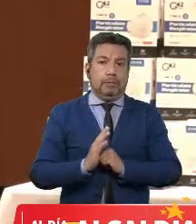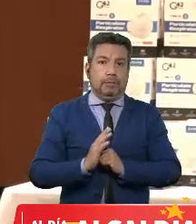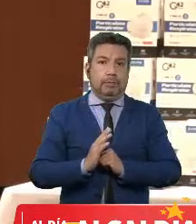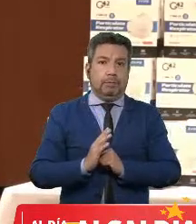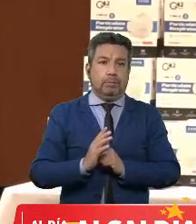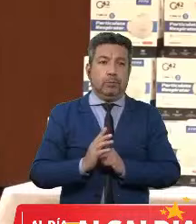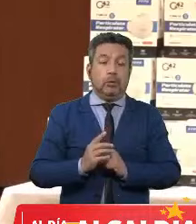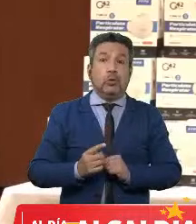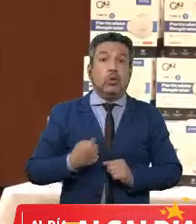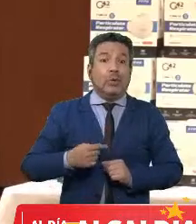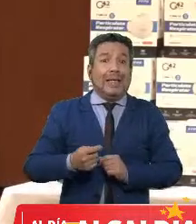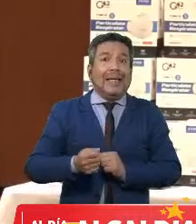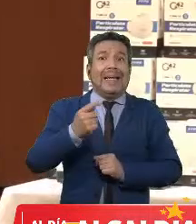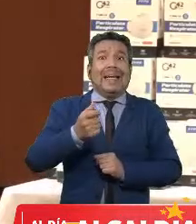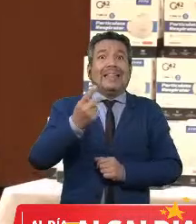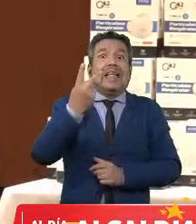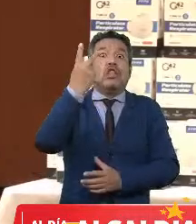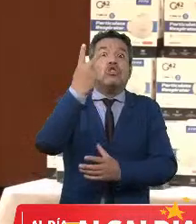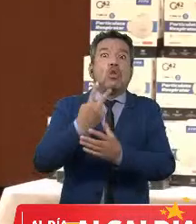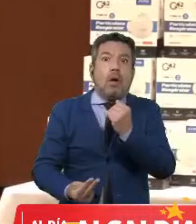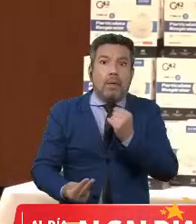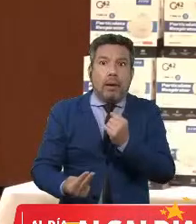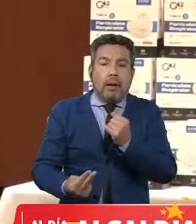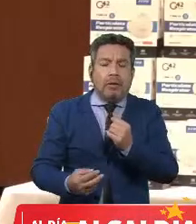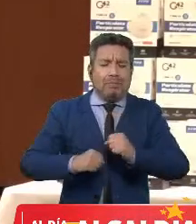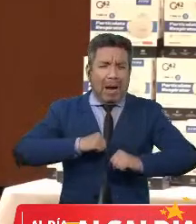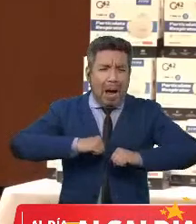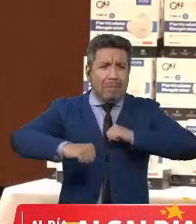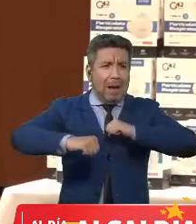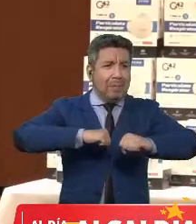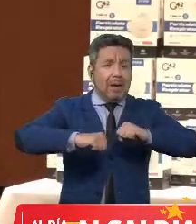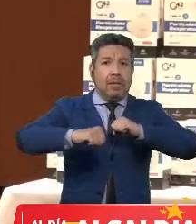Hemos casi duplicado ese ritmo. En